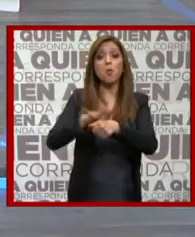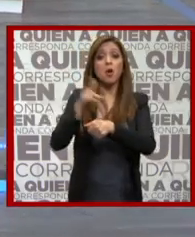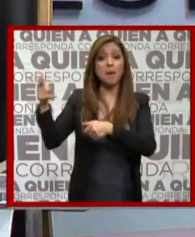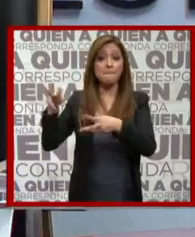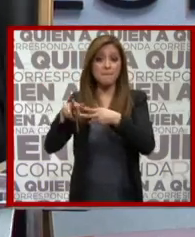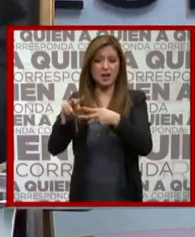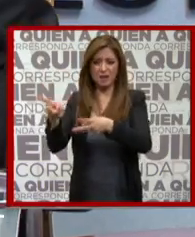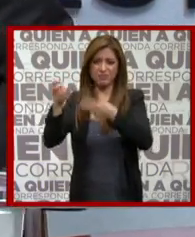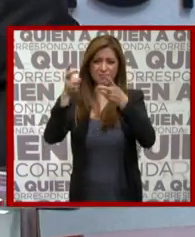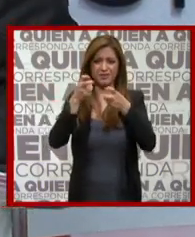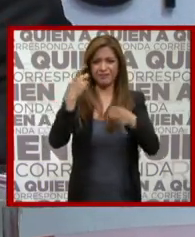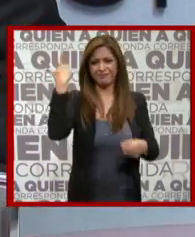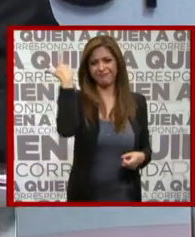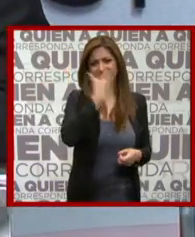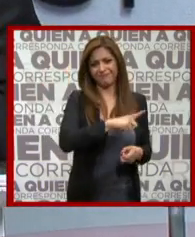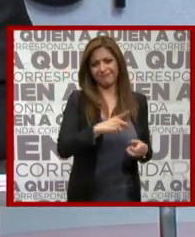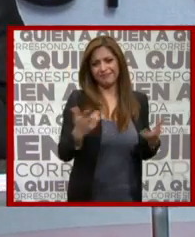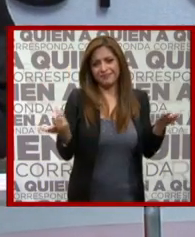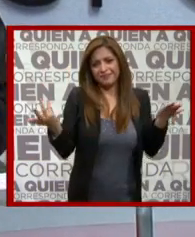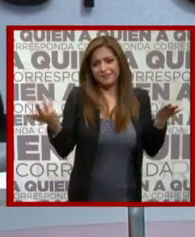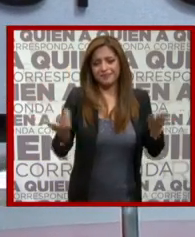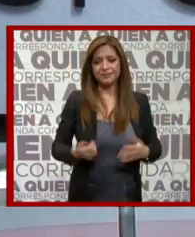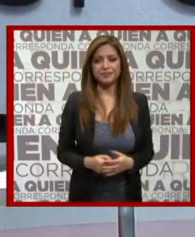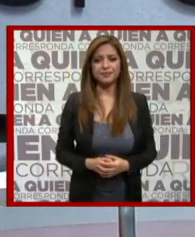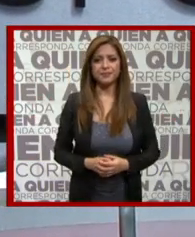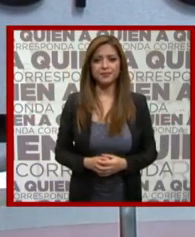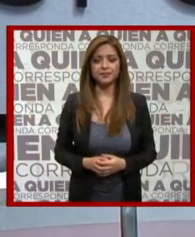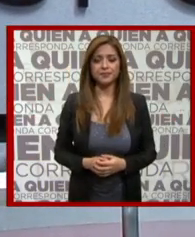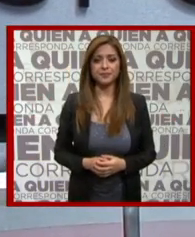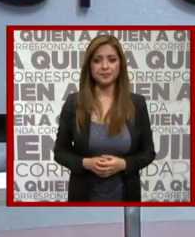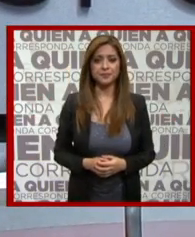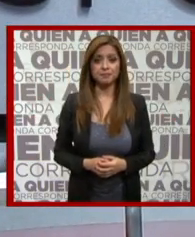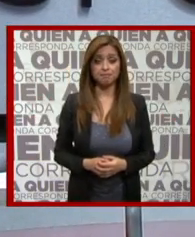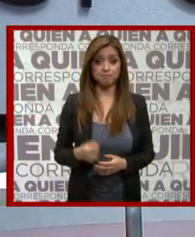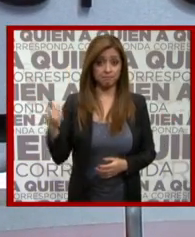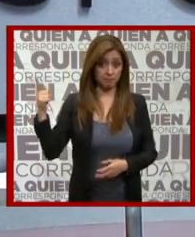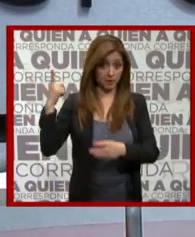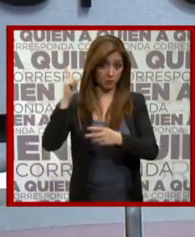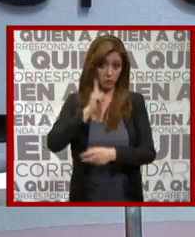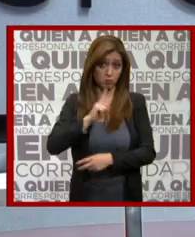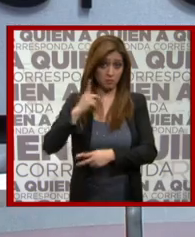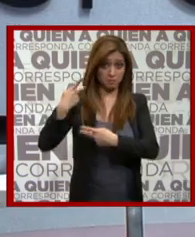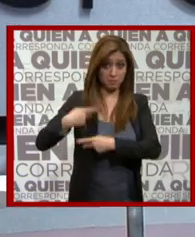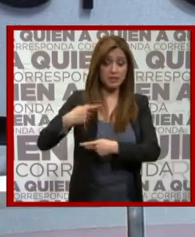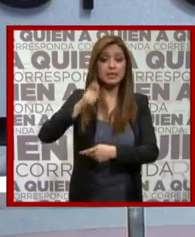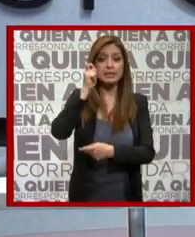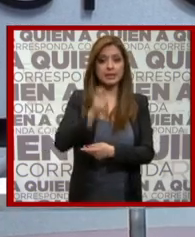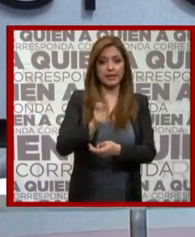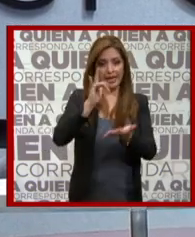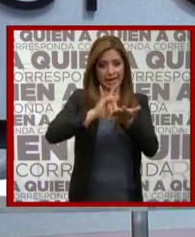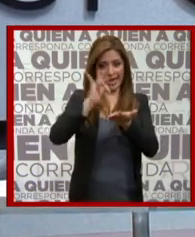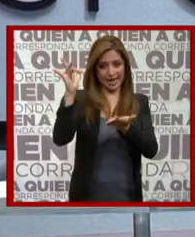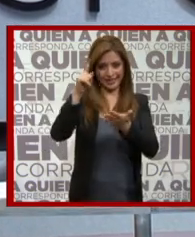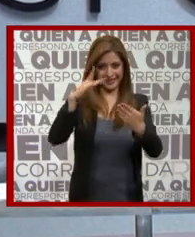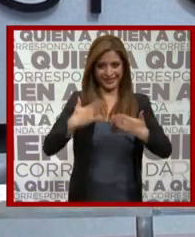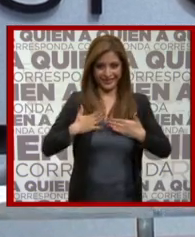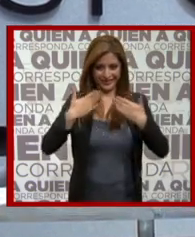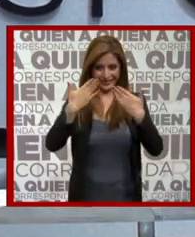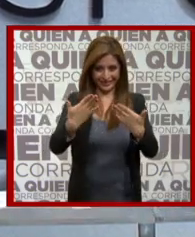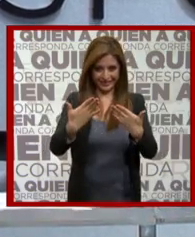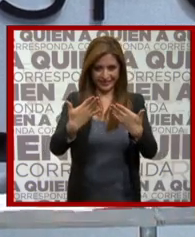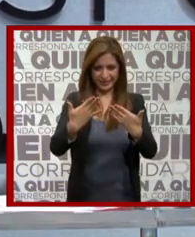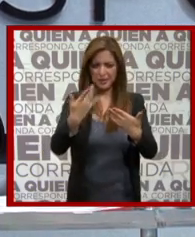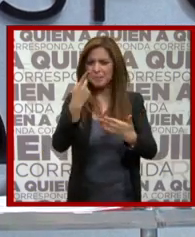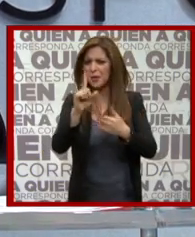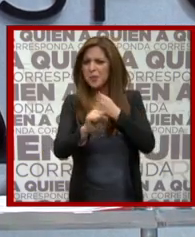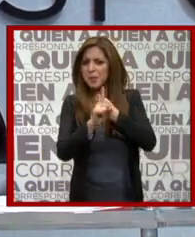Qué vergüenza. Bueno, Nadia Venegas nos presenta esto correspondiendo a tu confianza con un